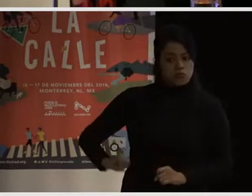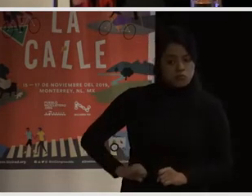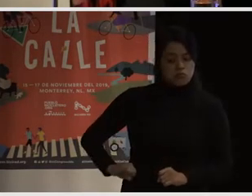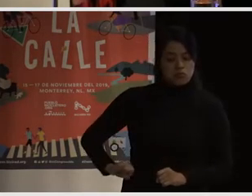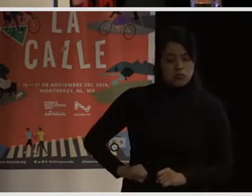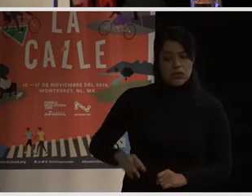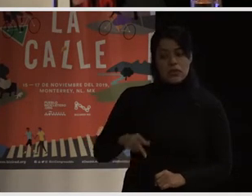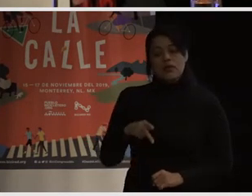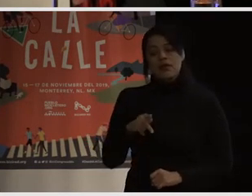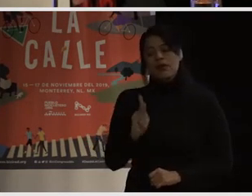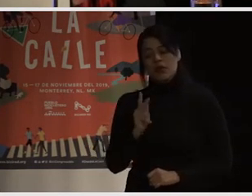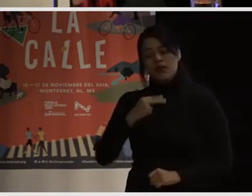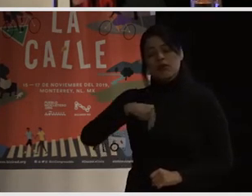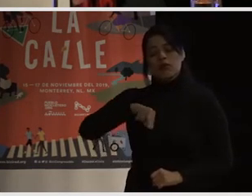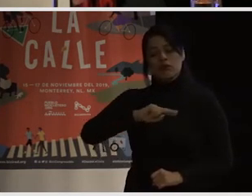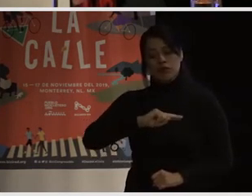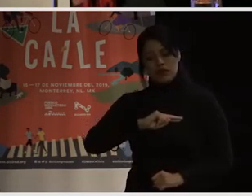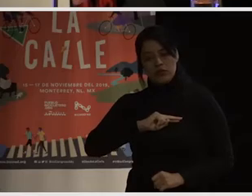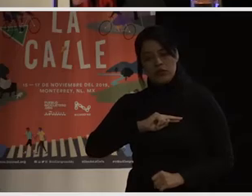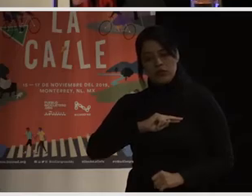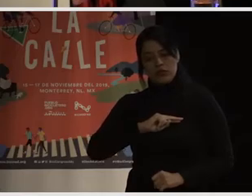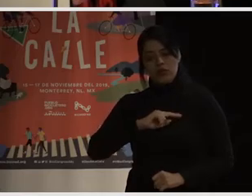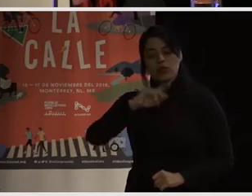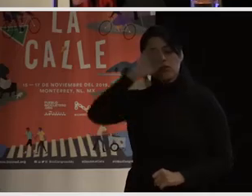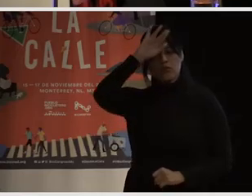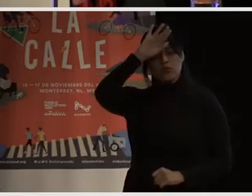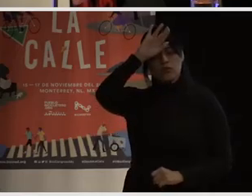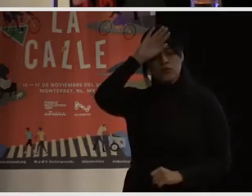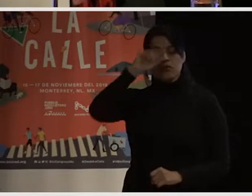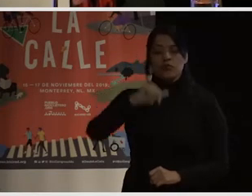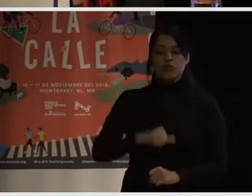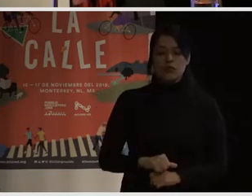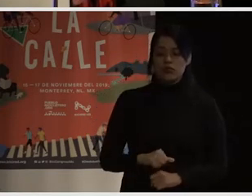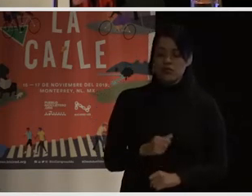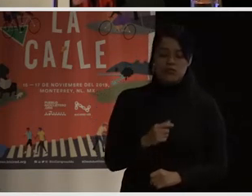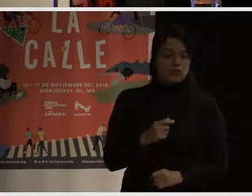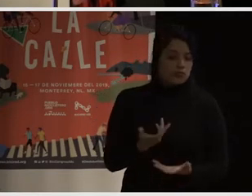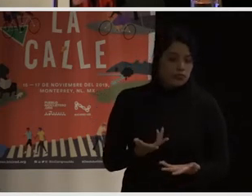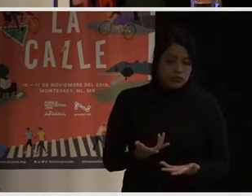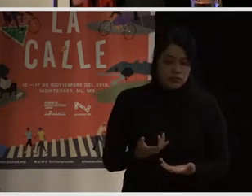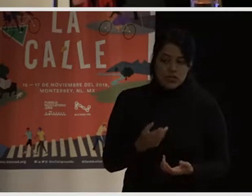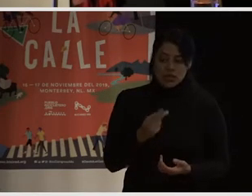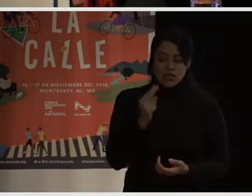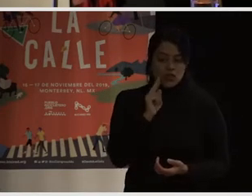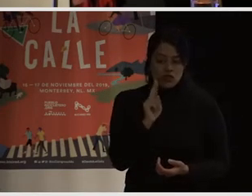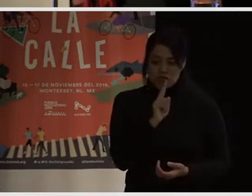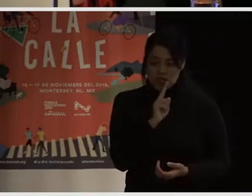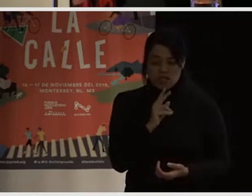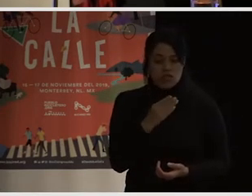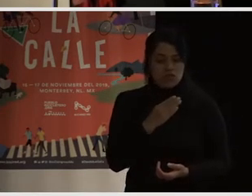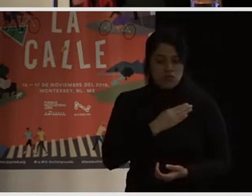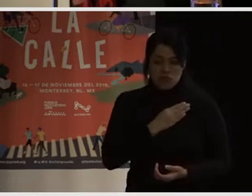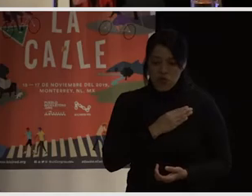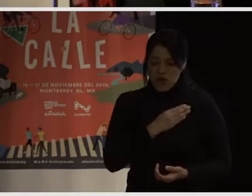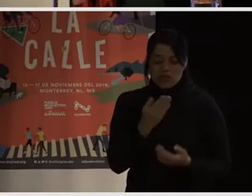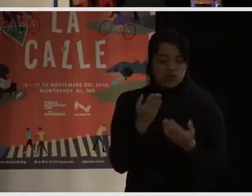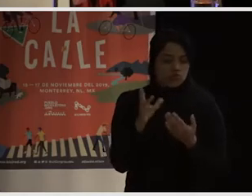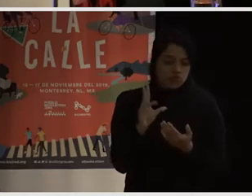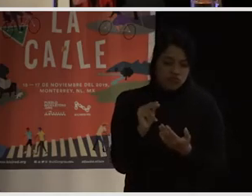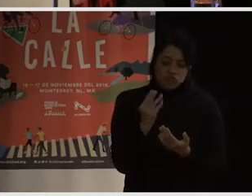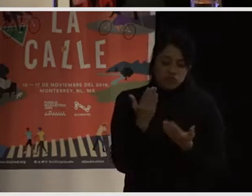desgraciadamente nosotros en el área metropolitana de monterrey no nos toca dar tan buenas noticias como como ellos lo están